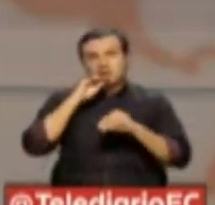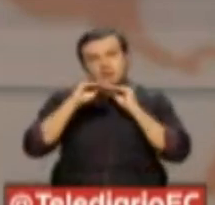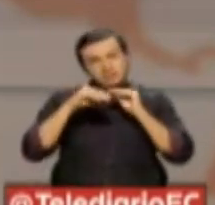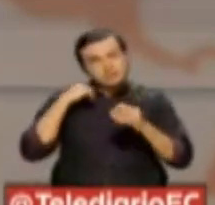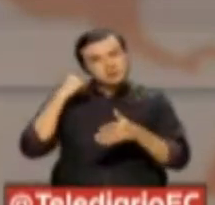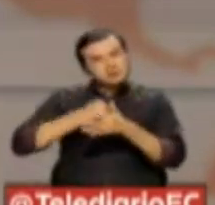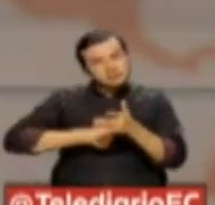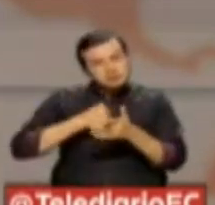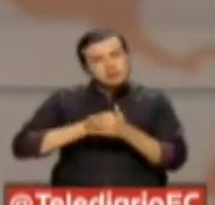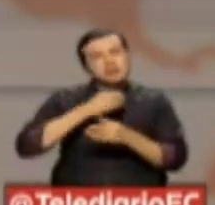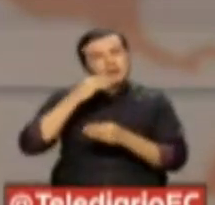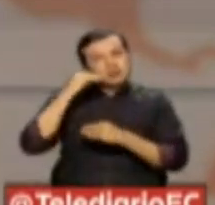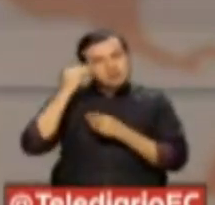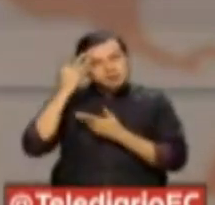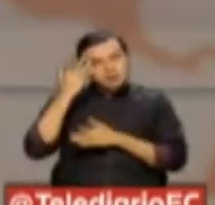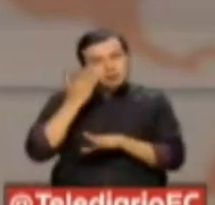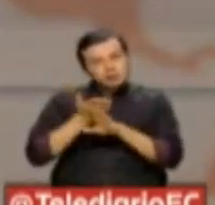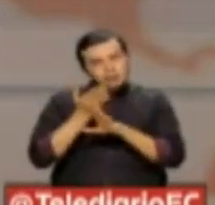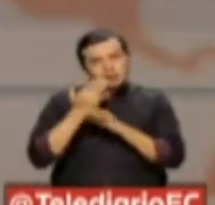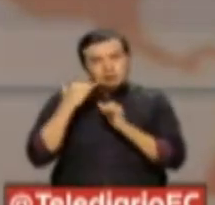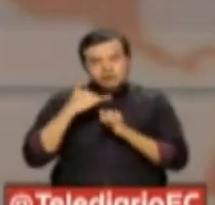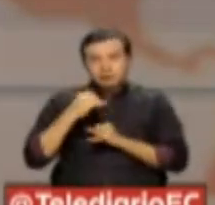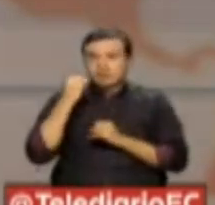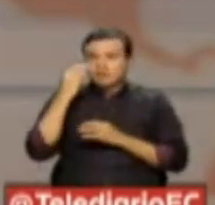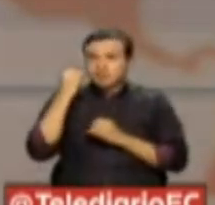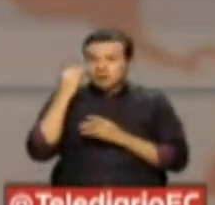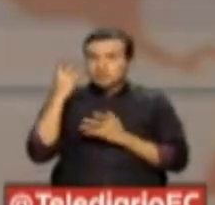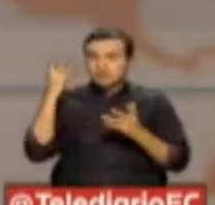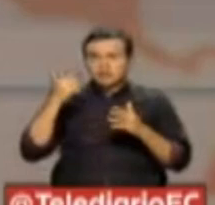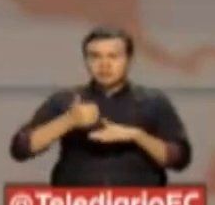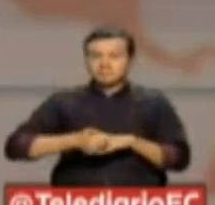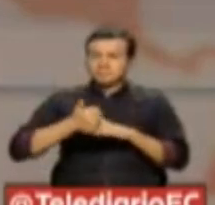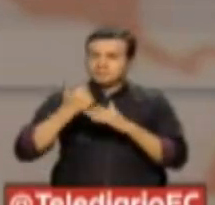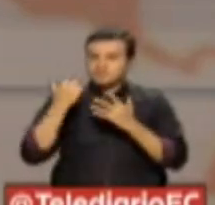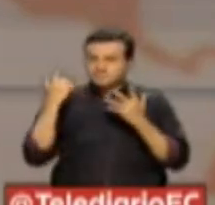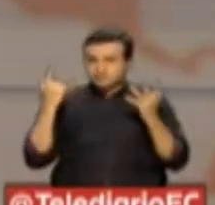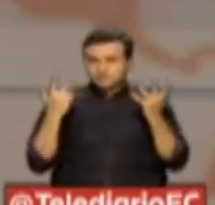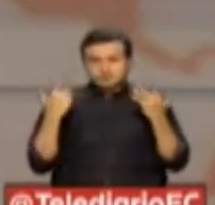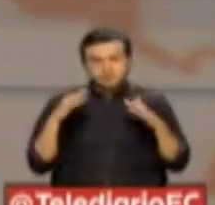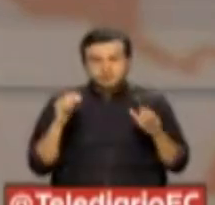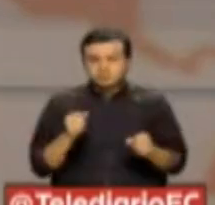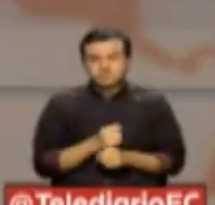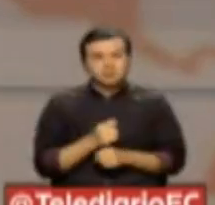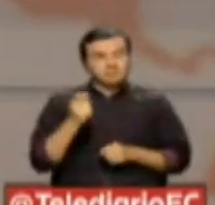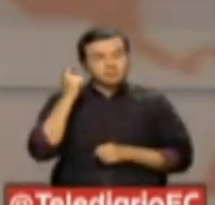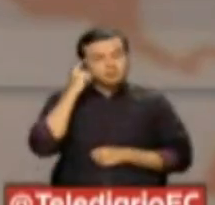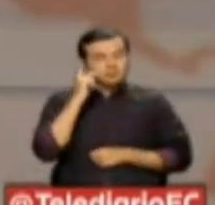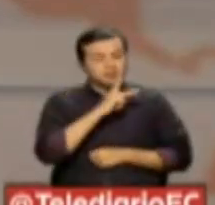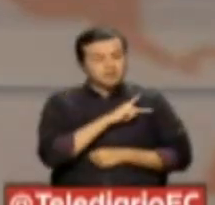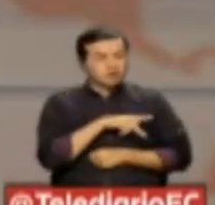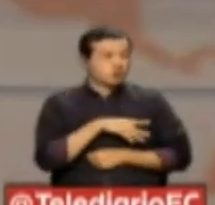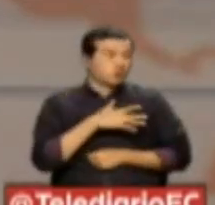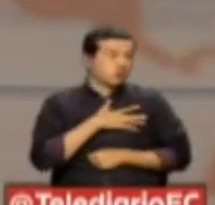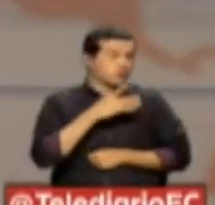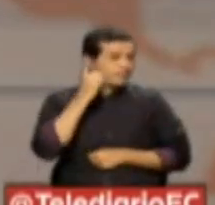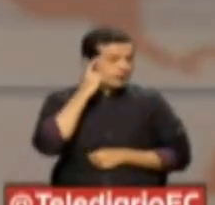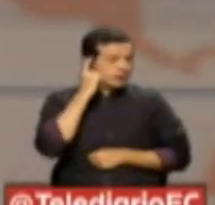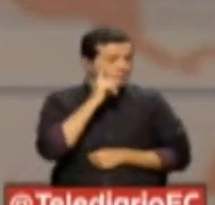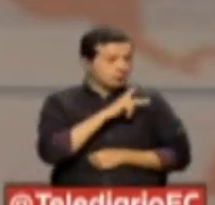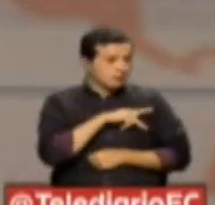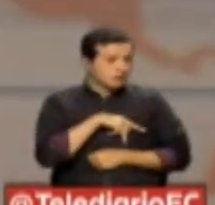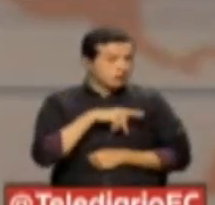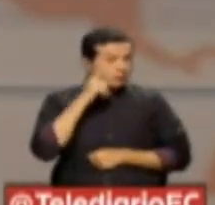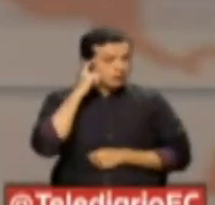seguimos proponiendo seguimos tomando cuentas de la autoridad porque no creo al menos esta es mi forma de entender la